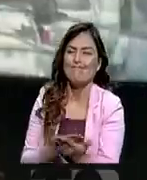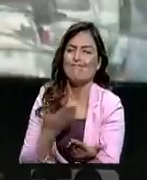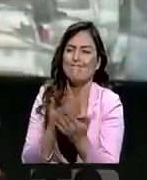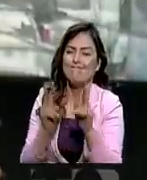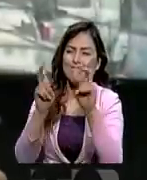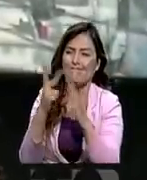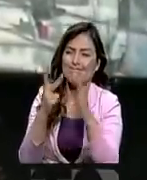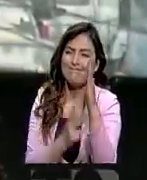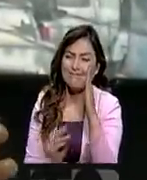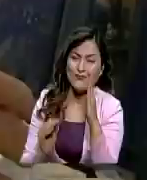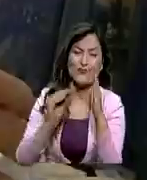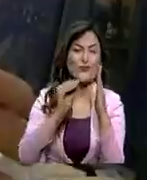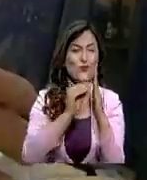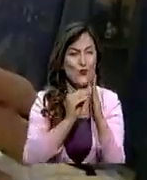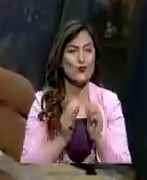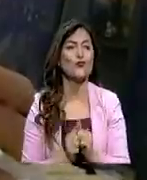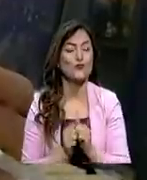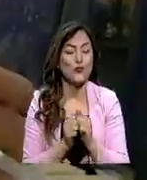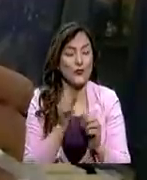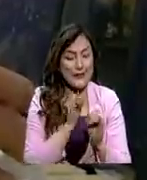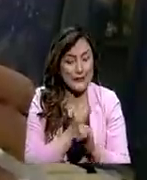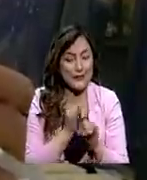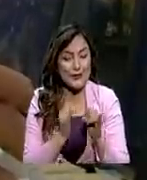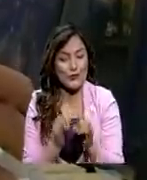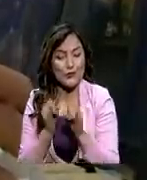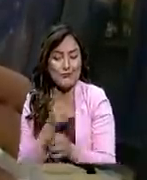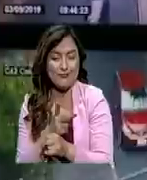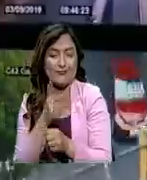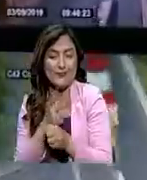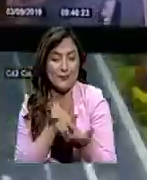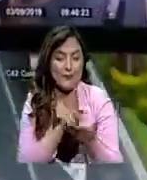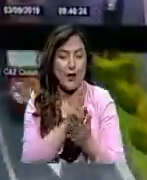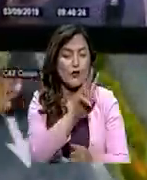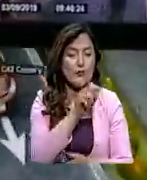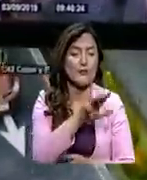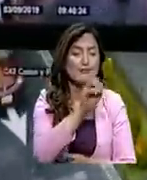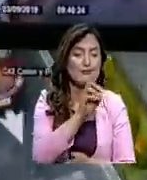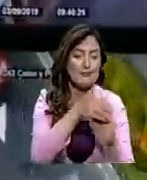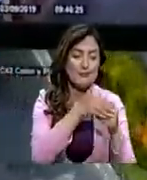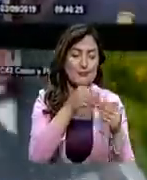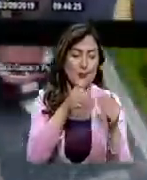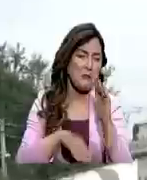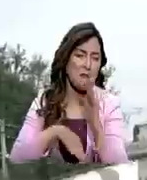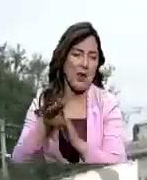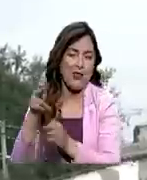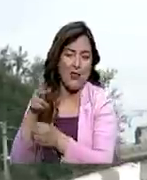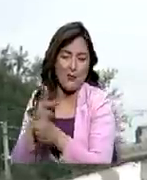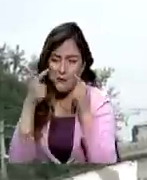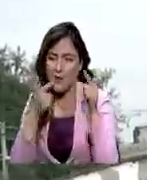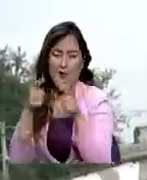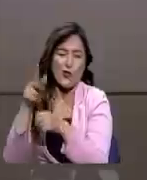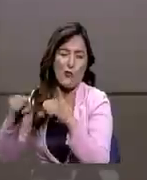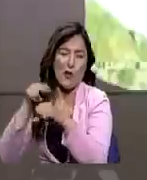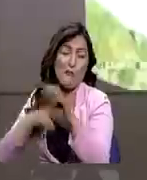tema en el orden del día, radica en que cada cámara costó alrededor de $2,500, más que el doble que una de